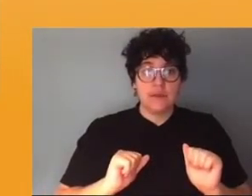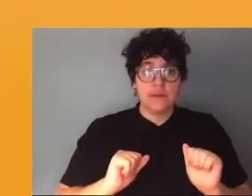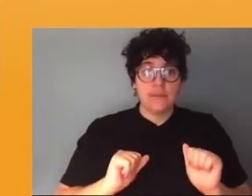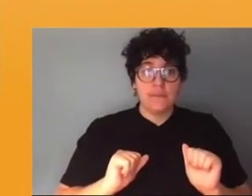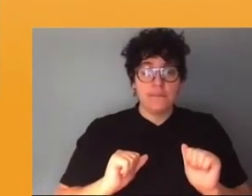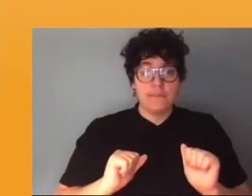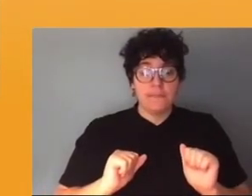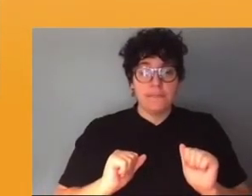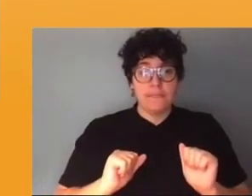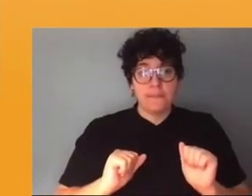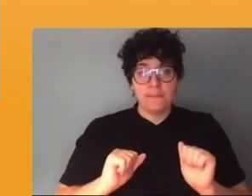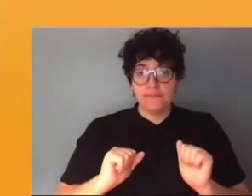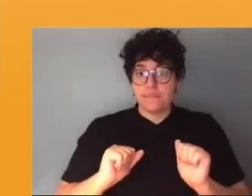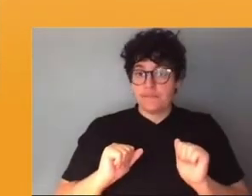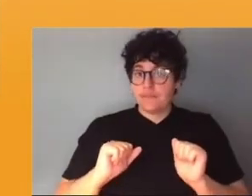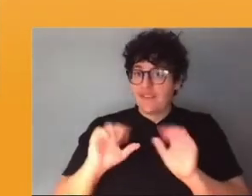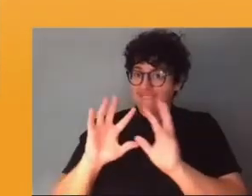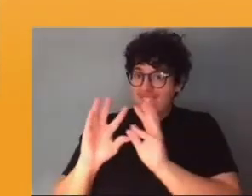y